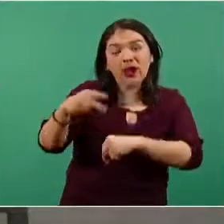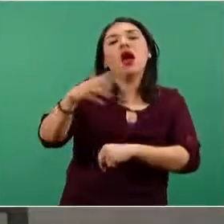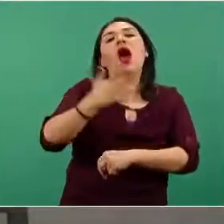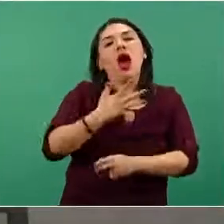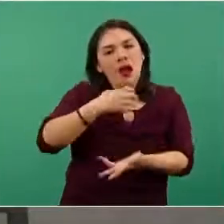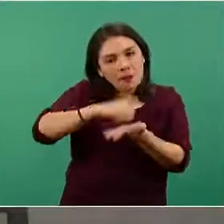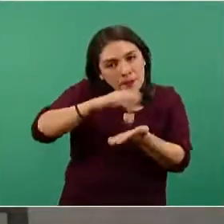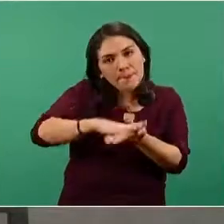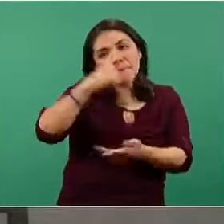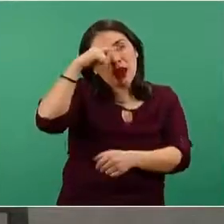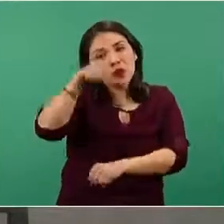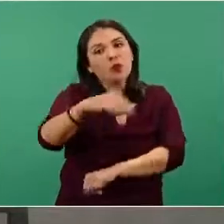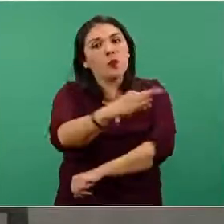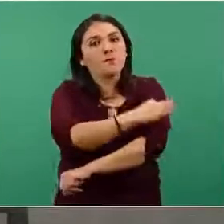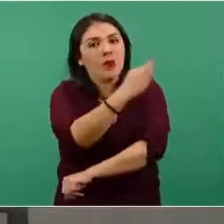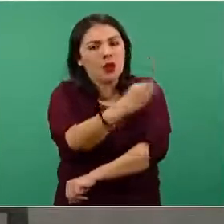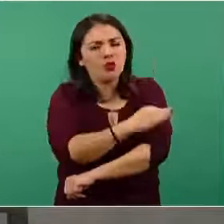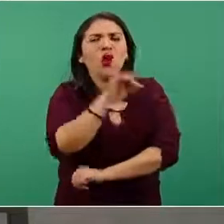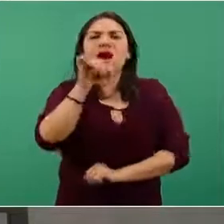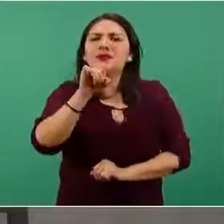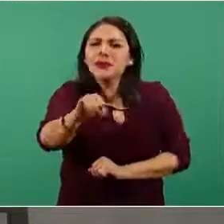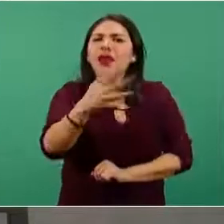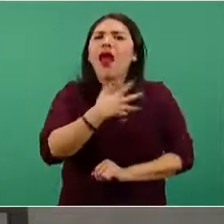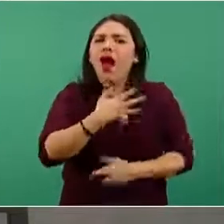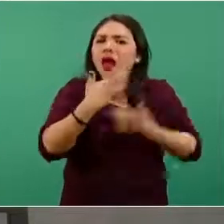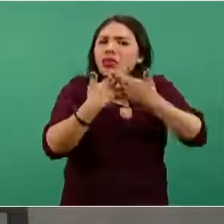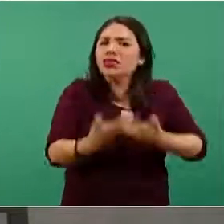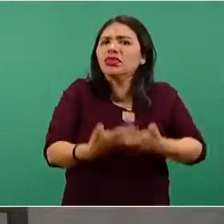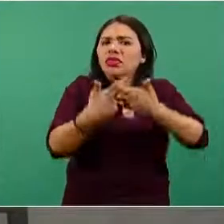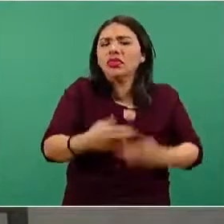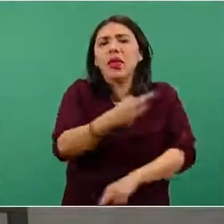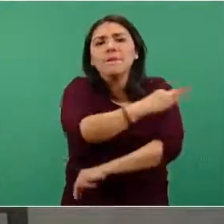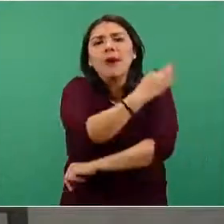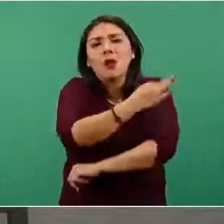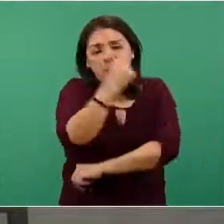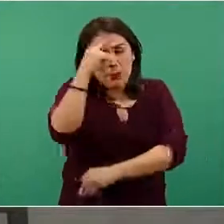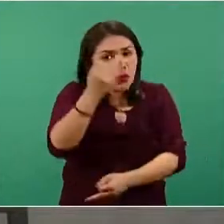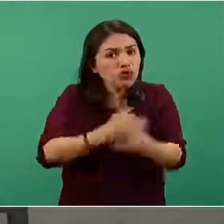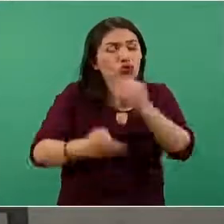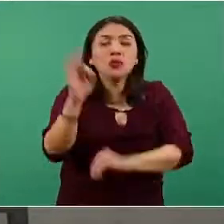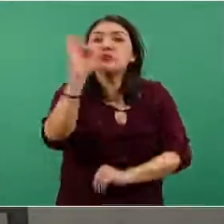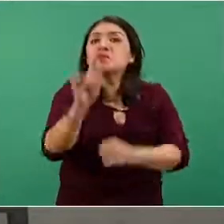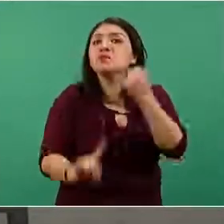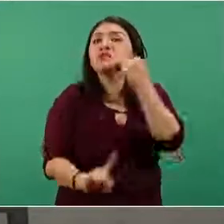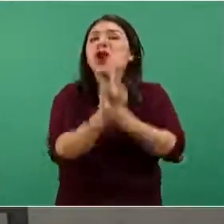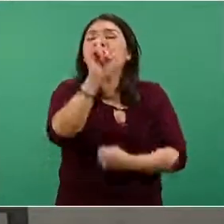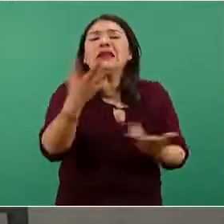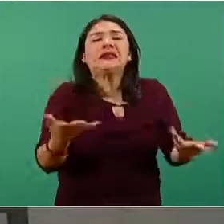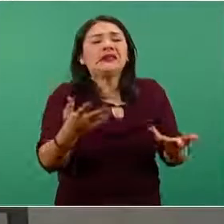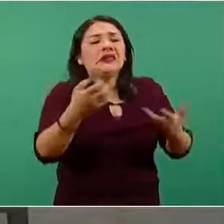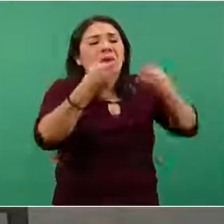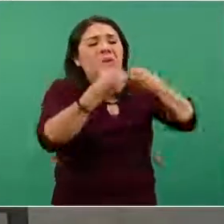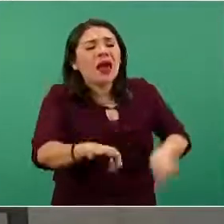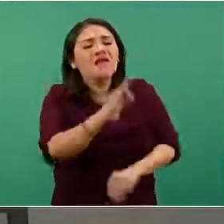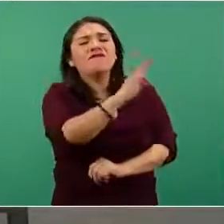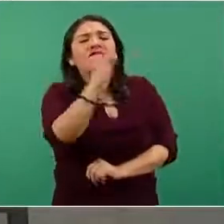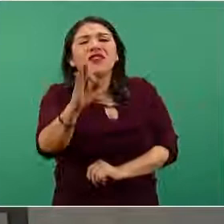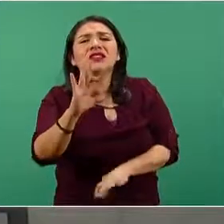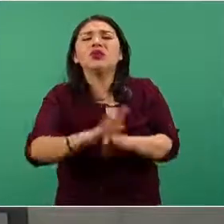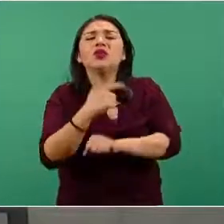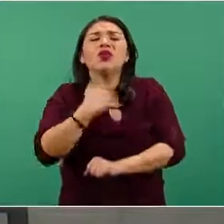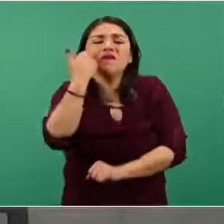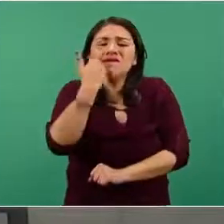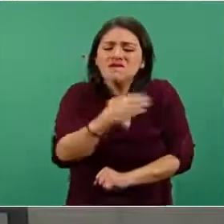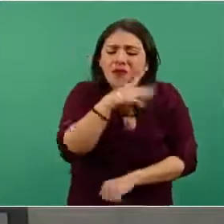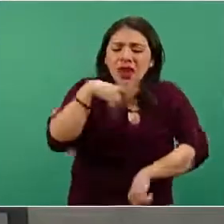todas y todos, y si una persona desafortunadamente pierde su turno por el hecho de que tiene una enfermedad